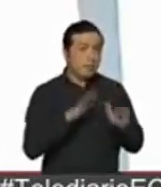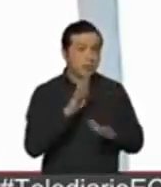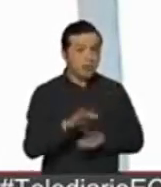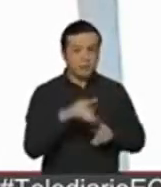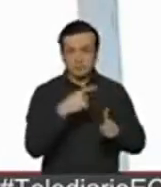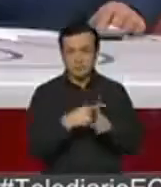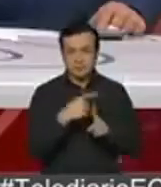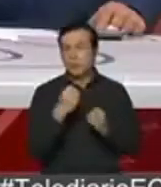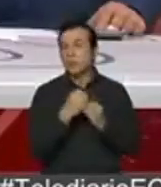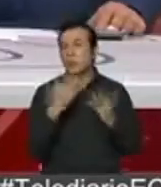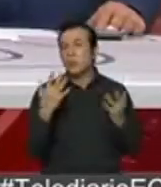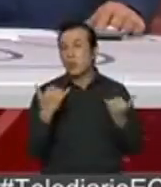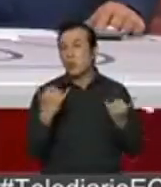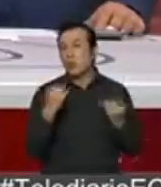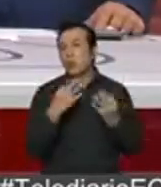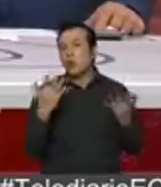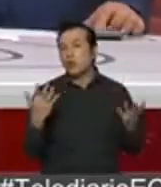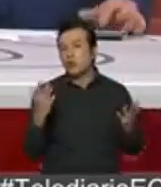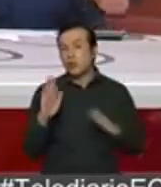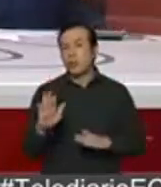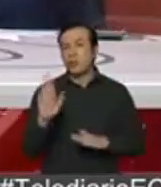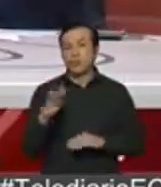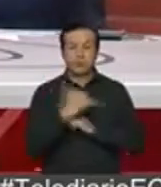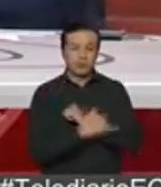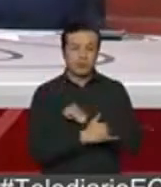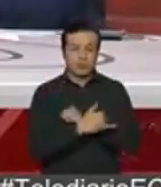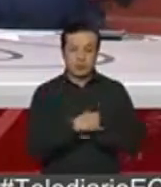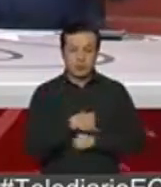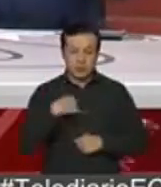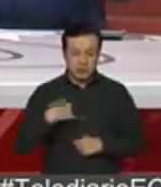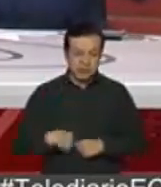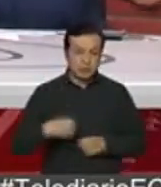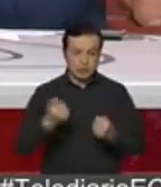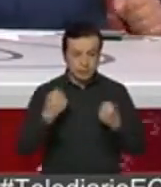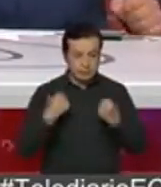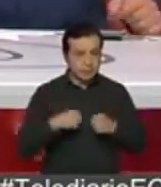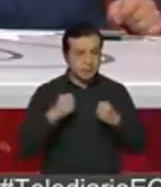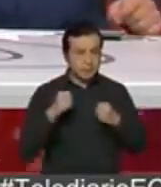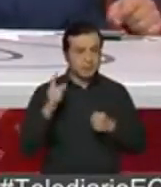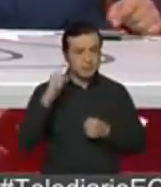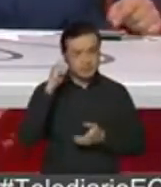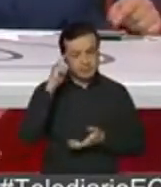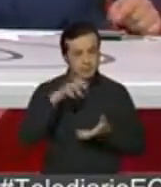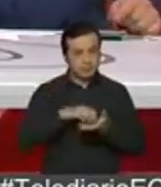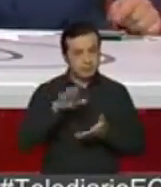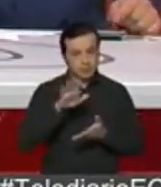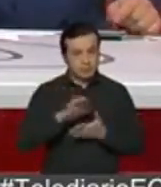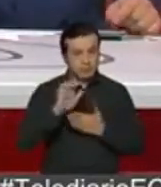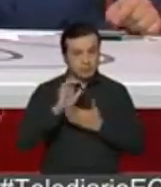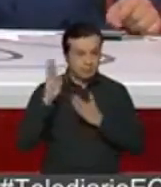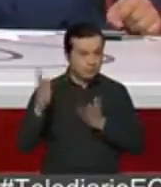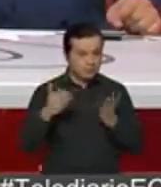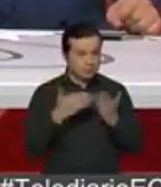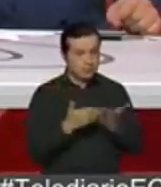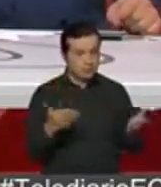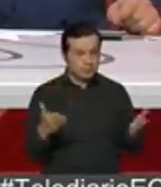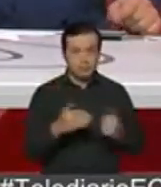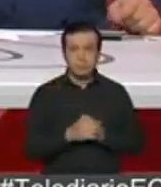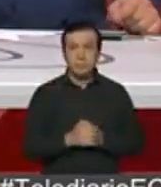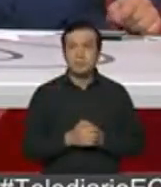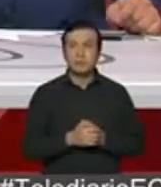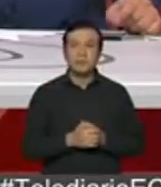¿Cuánto está significando actualmente este compromiso con China dentro de los esfuerzos fiscales que tiene que hacer el país? La